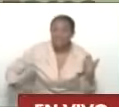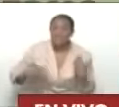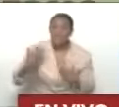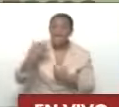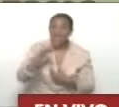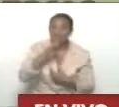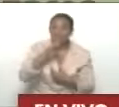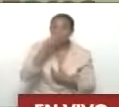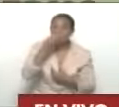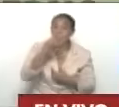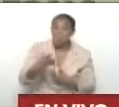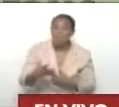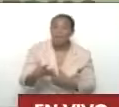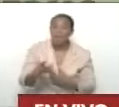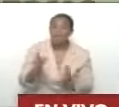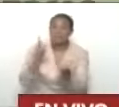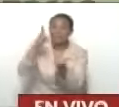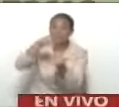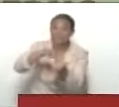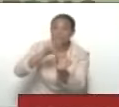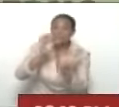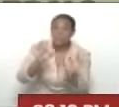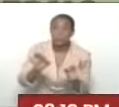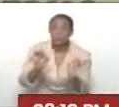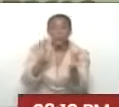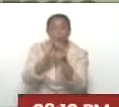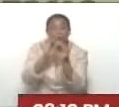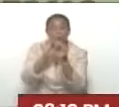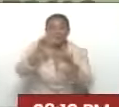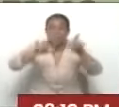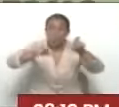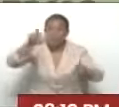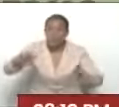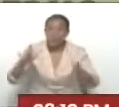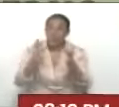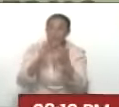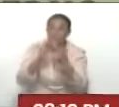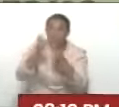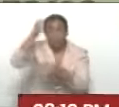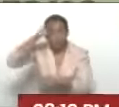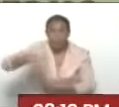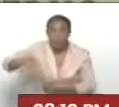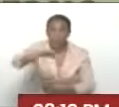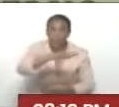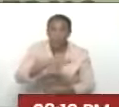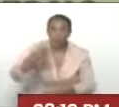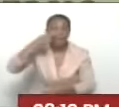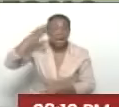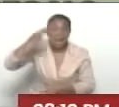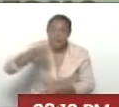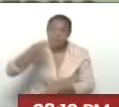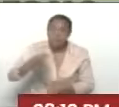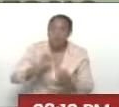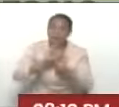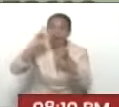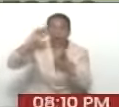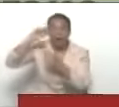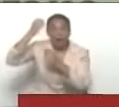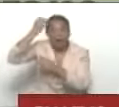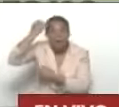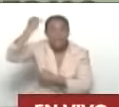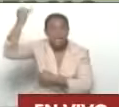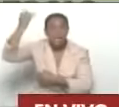en este segmento, que es esa conexión directa con el pueblo, con las instancias de gobierno y que ha hecho posible que el día de hoy, presidente,